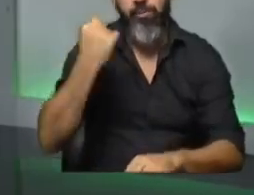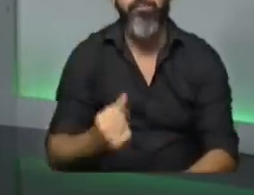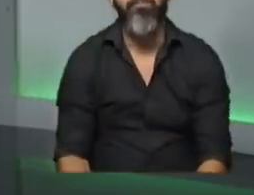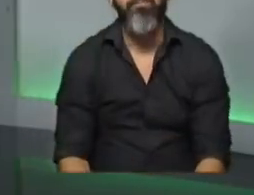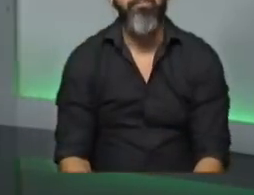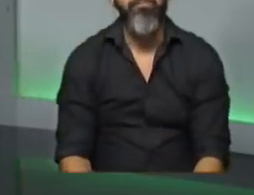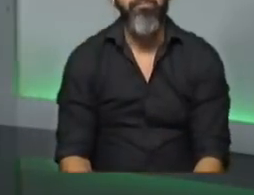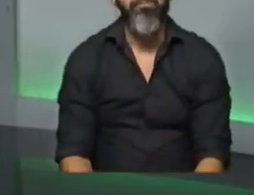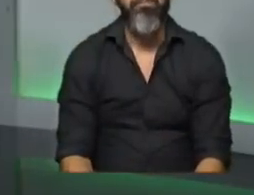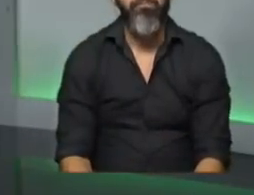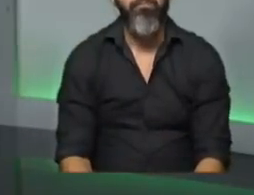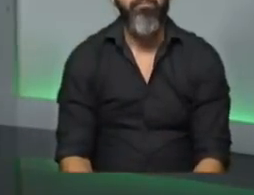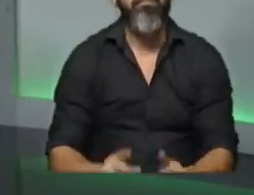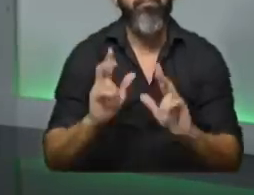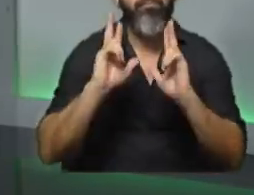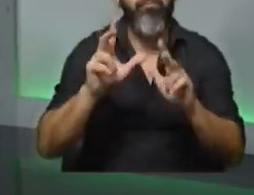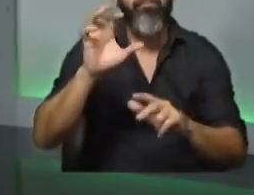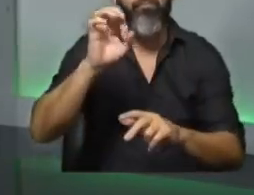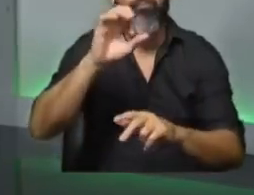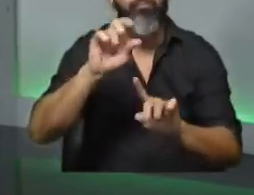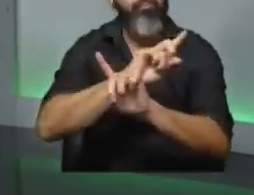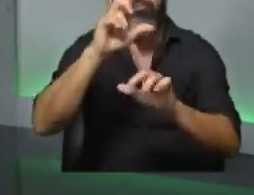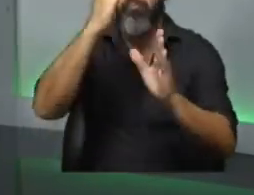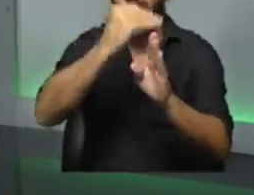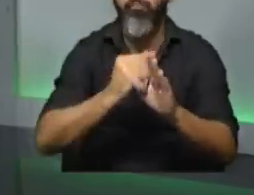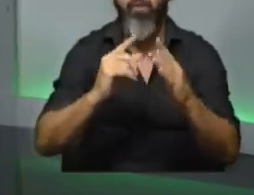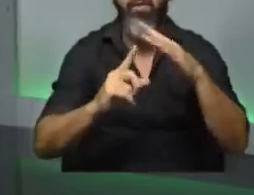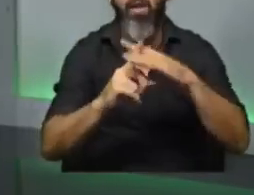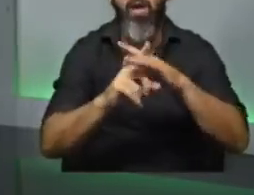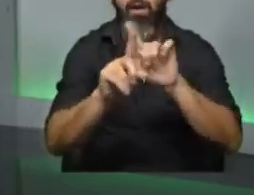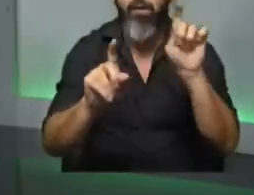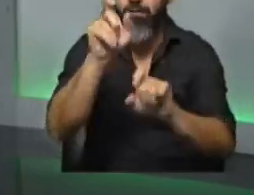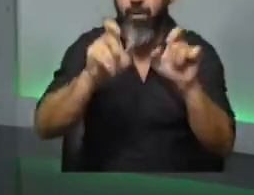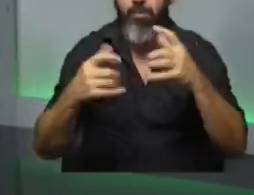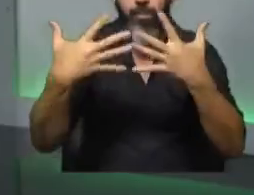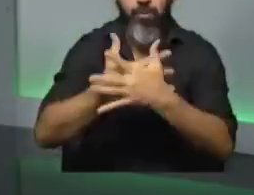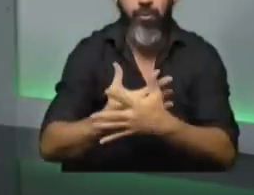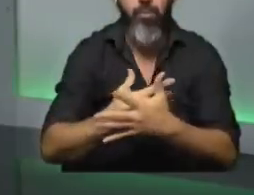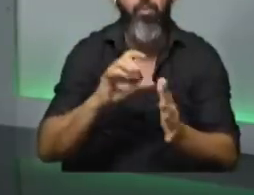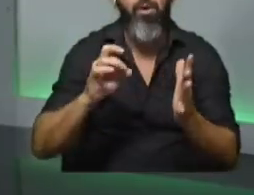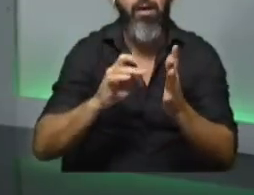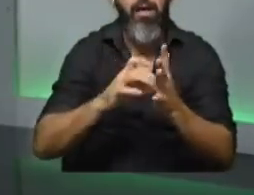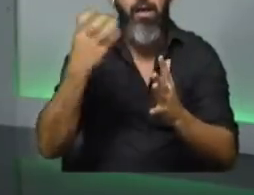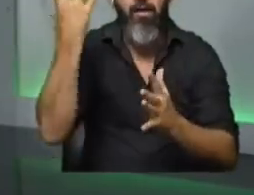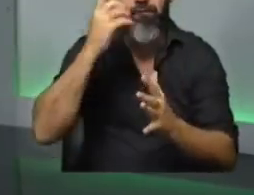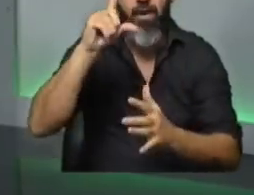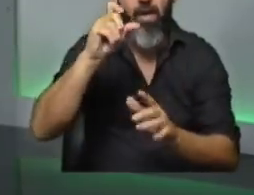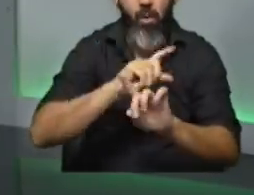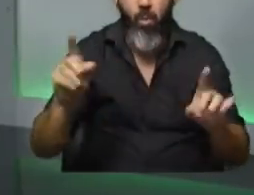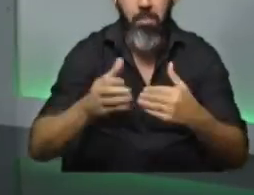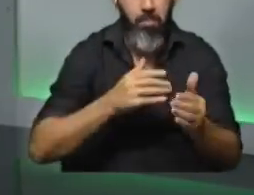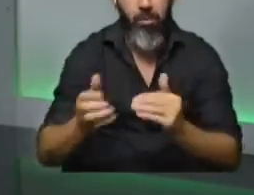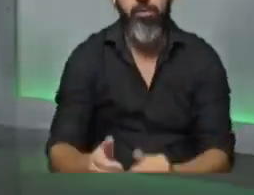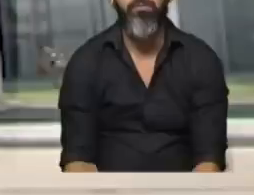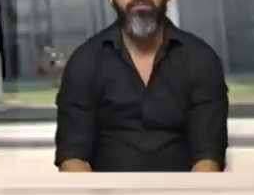esta emergencia hídrica y Consideró que oce no debería rebajar las tarifas a los clientes afectados por la desmejora en la calidad del